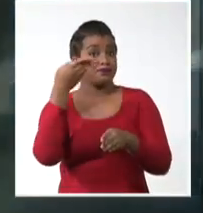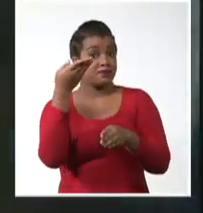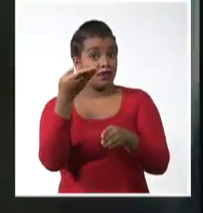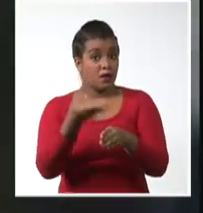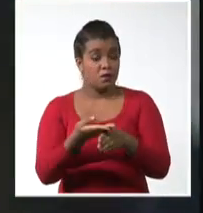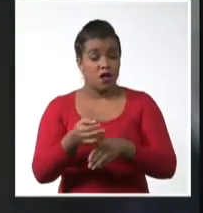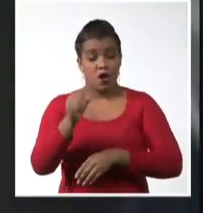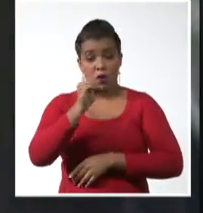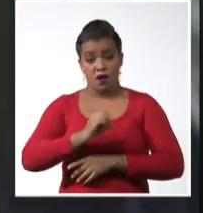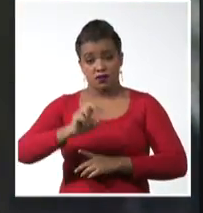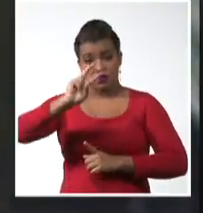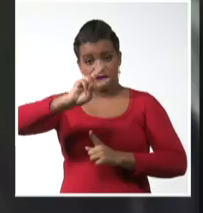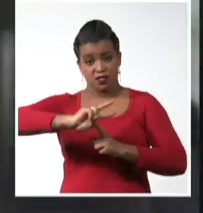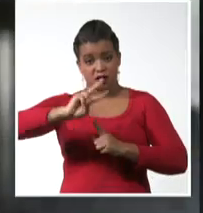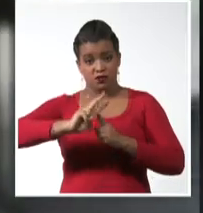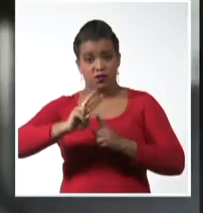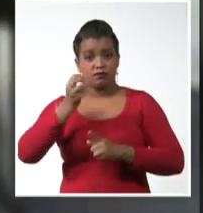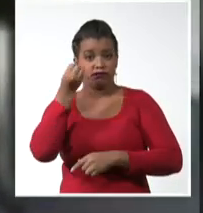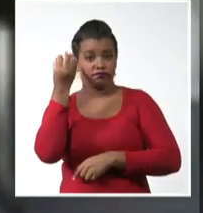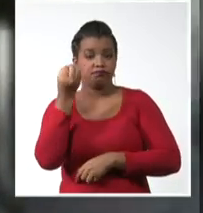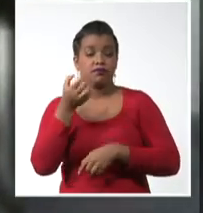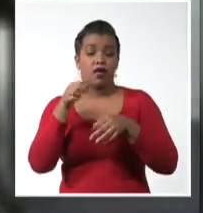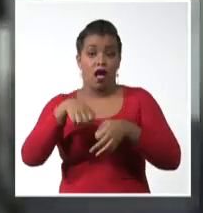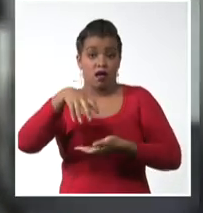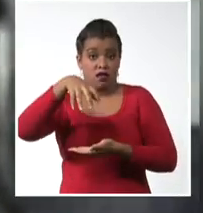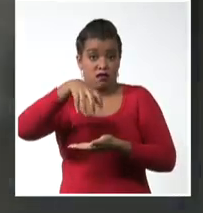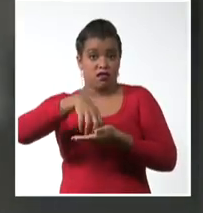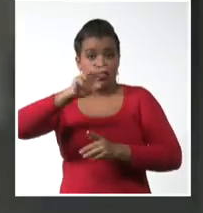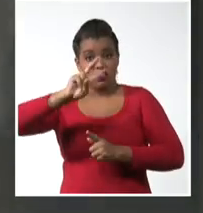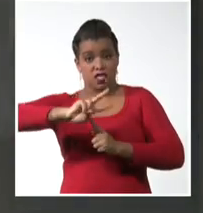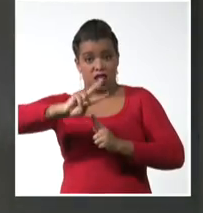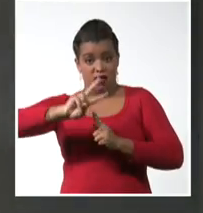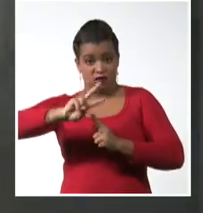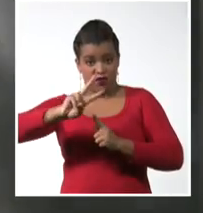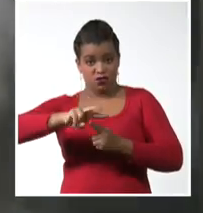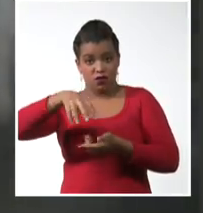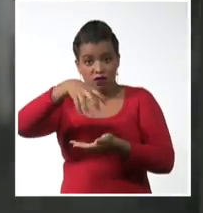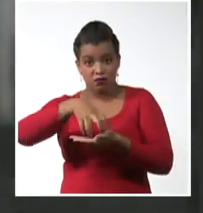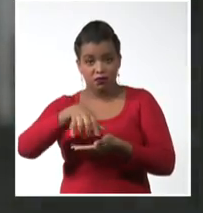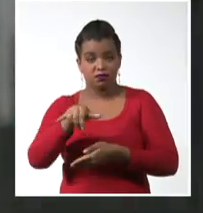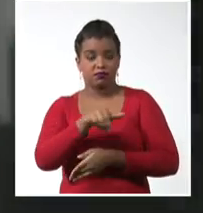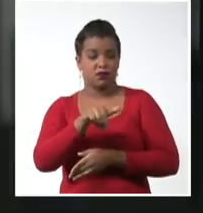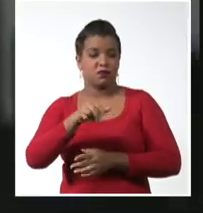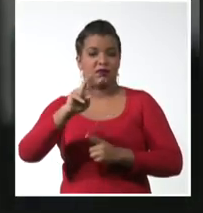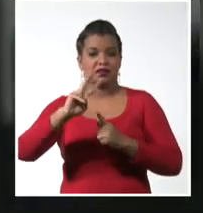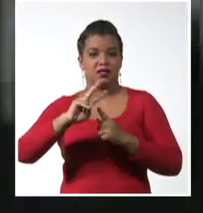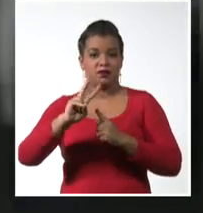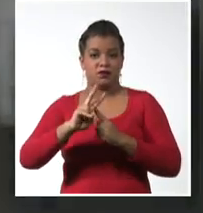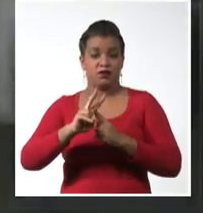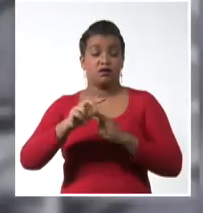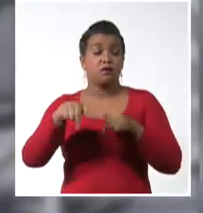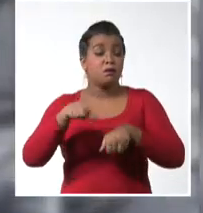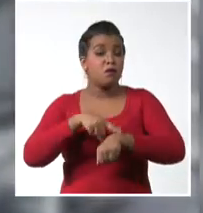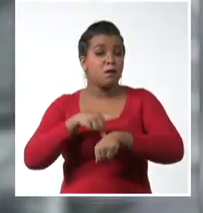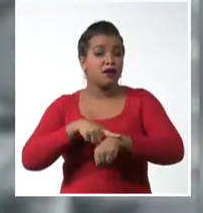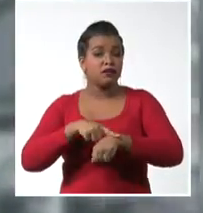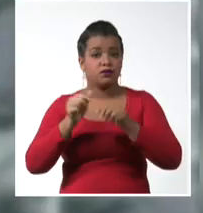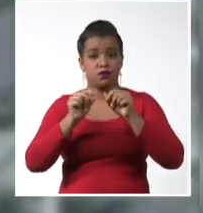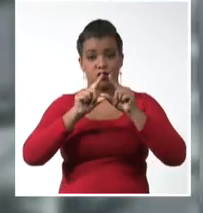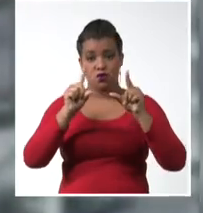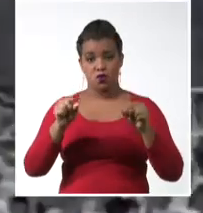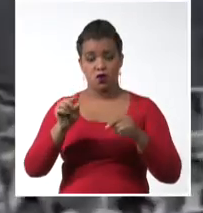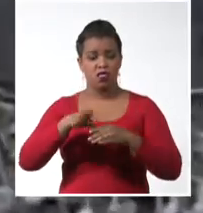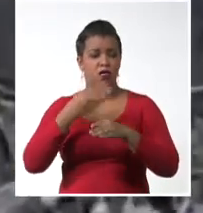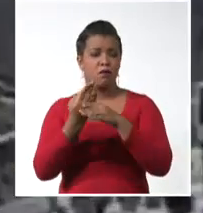nacionalización de la televisión, la creación del Instituto Cubano de Radio y Televisión y la cobertura a cambios que vivía el país. Con los años llegarían